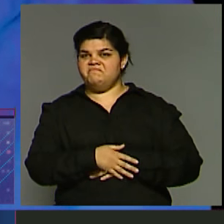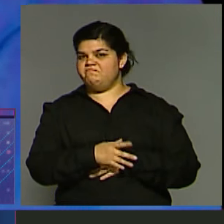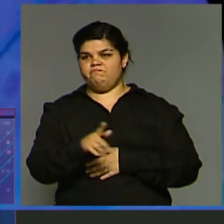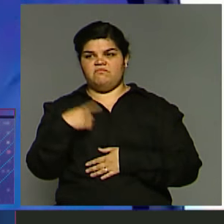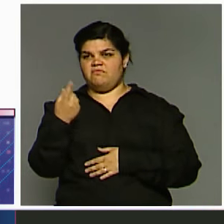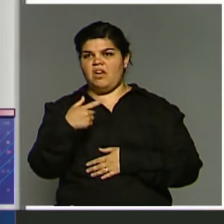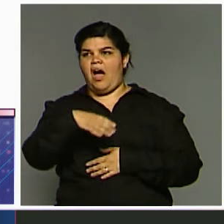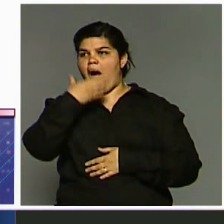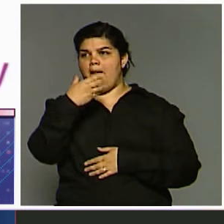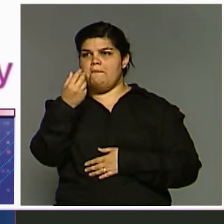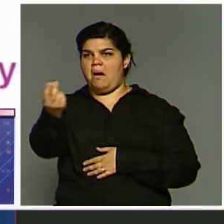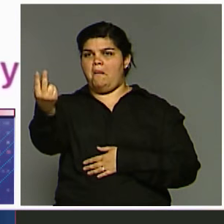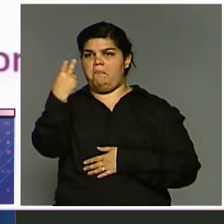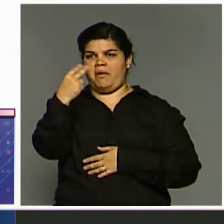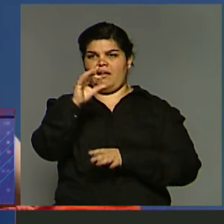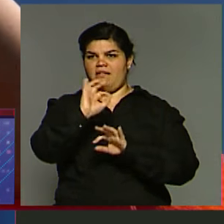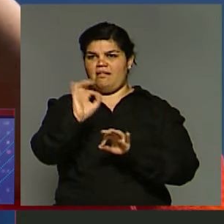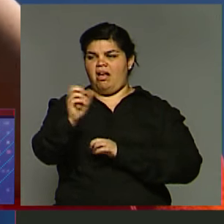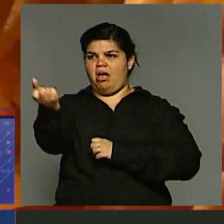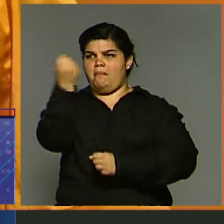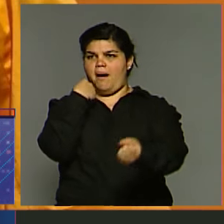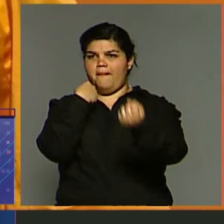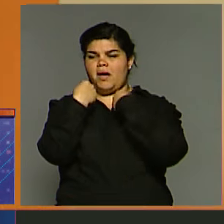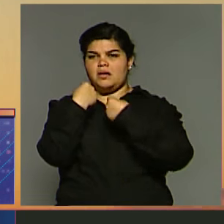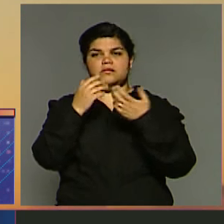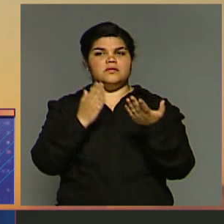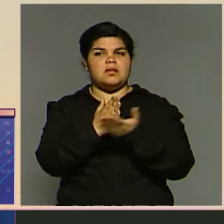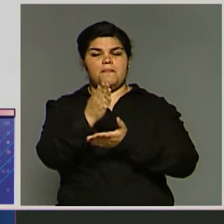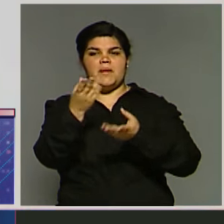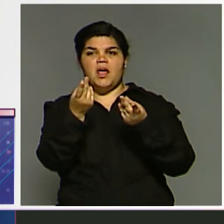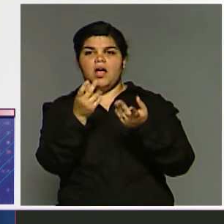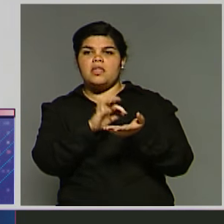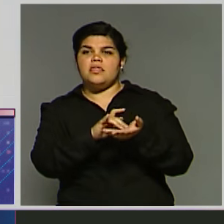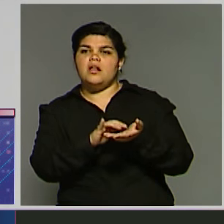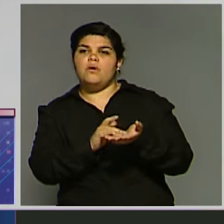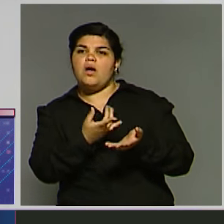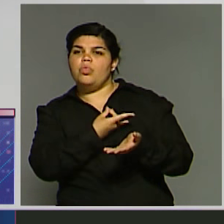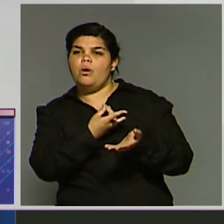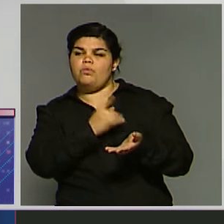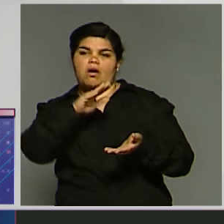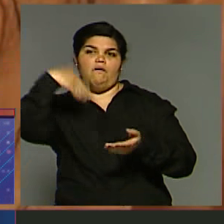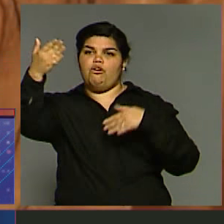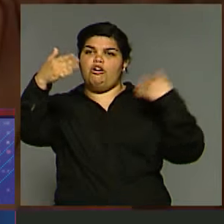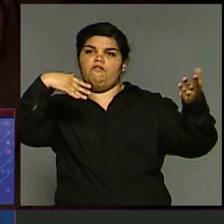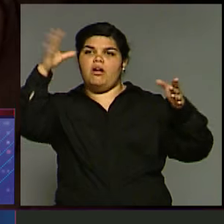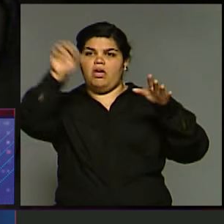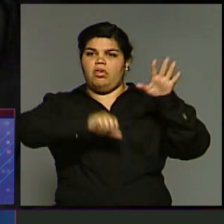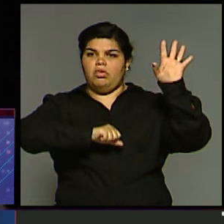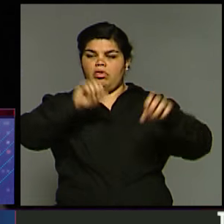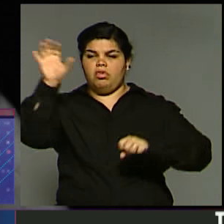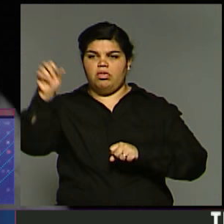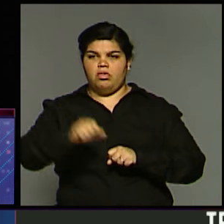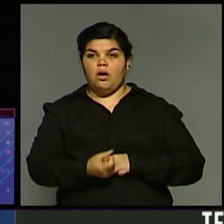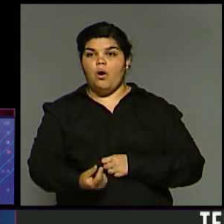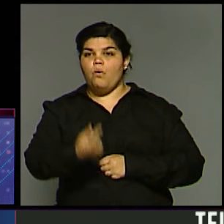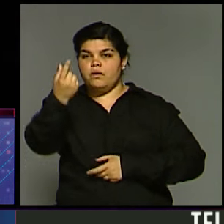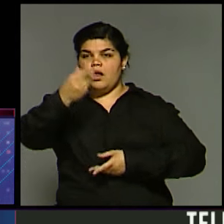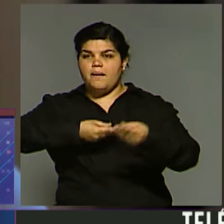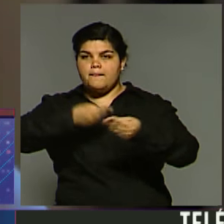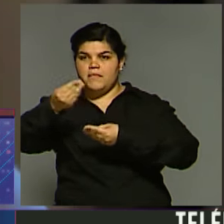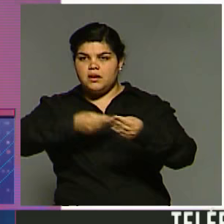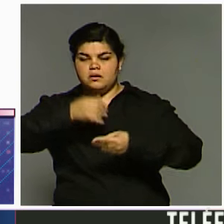la realidad, y todos los equipos que traemos los traemos de afuera. Si bien lo que dicen las telcos, al menos una de las telcos dijo que los va a traer